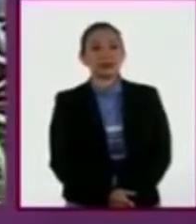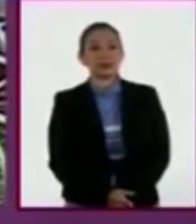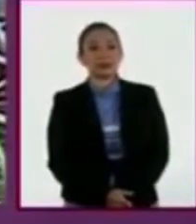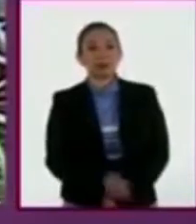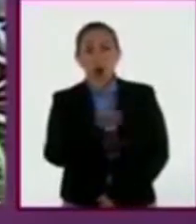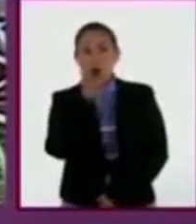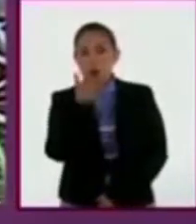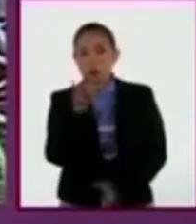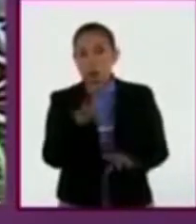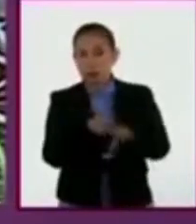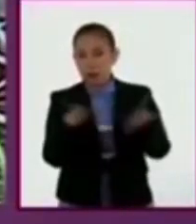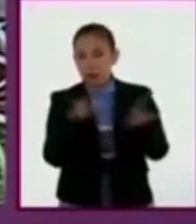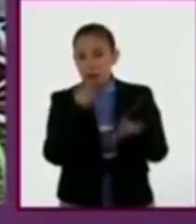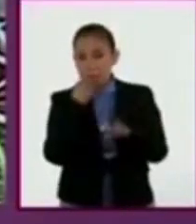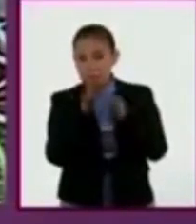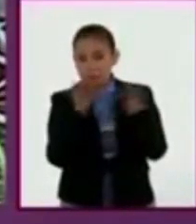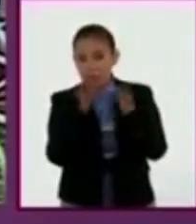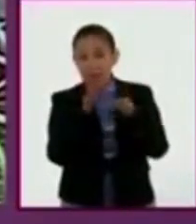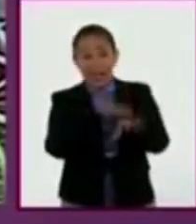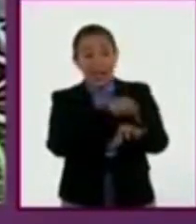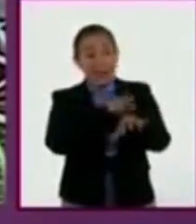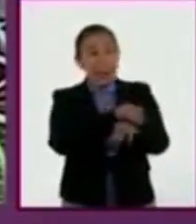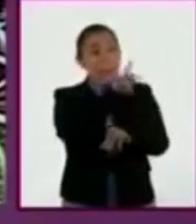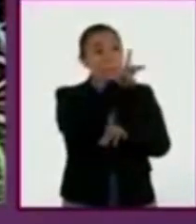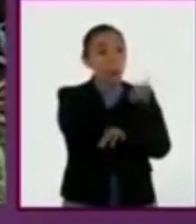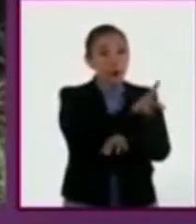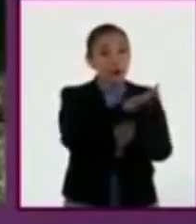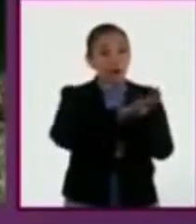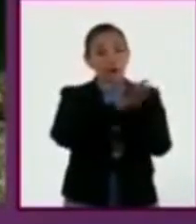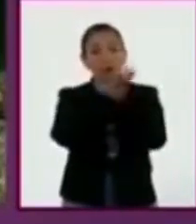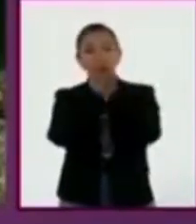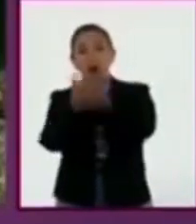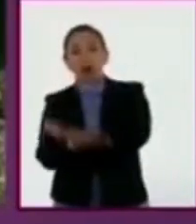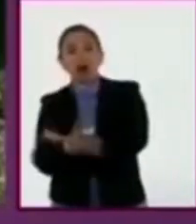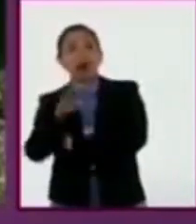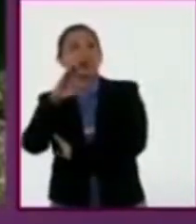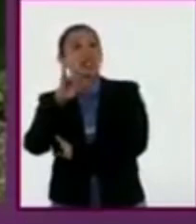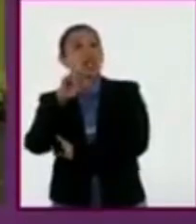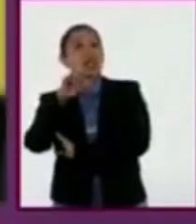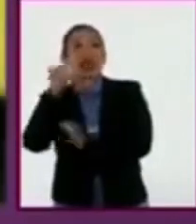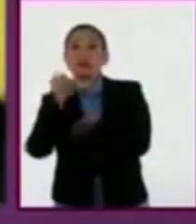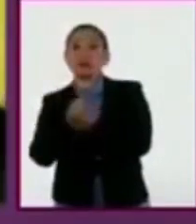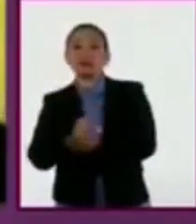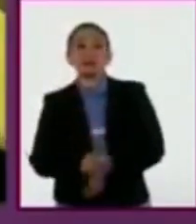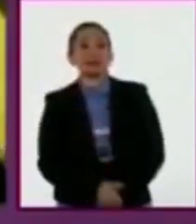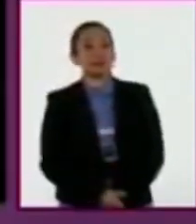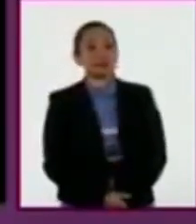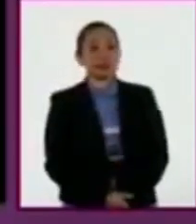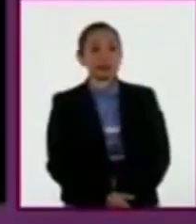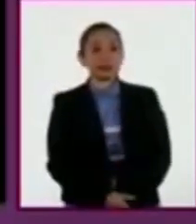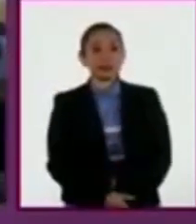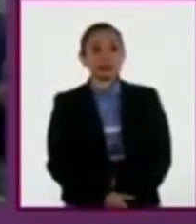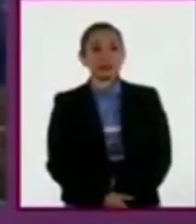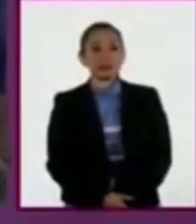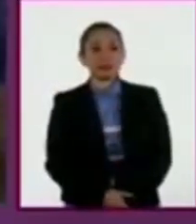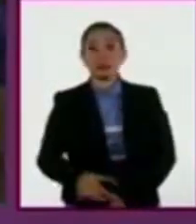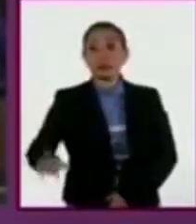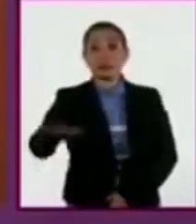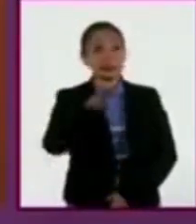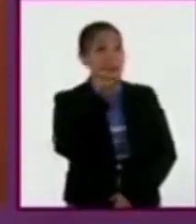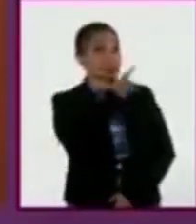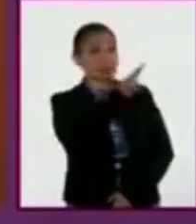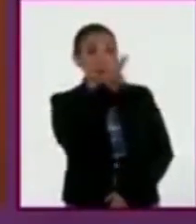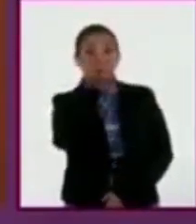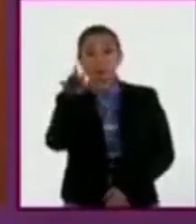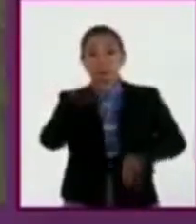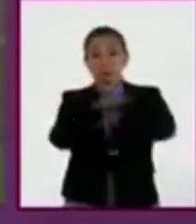En otras palabras, toda la energía potencial se transforma en cinética. A nuestro alrededor,